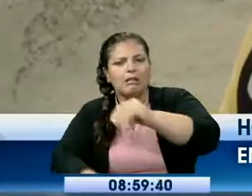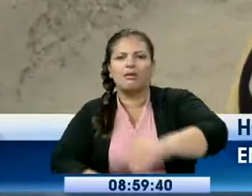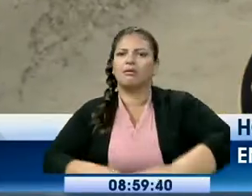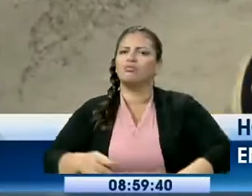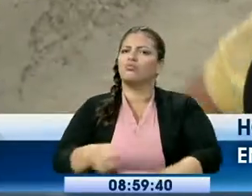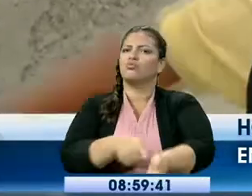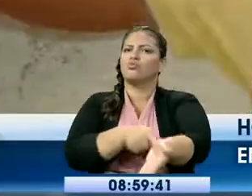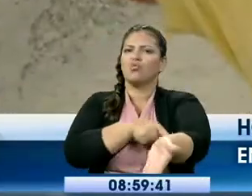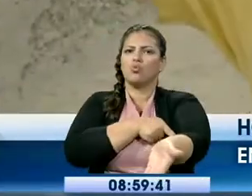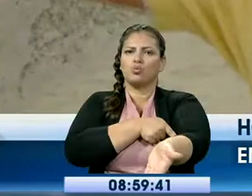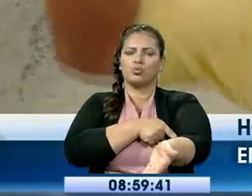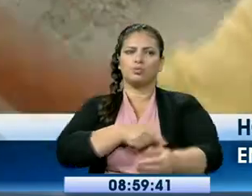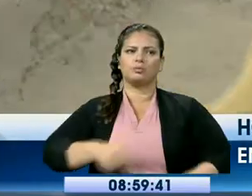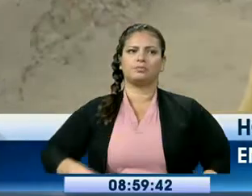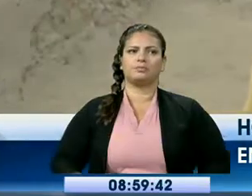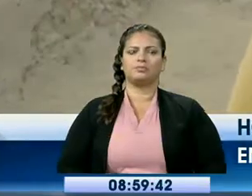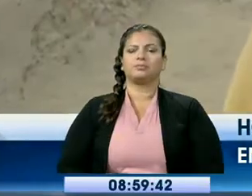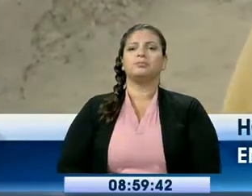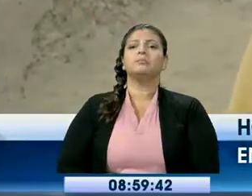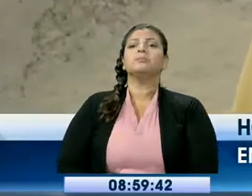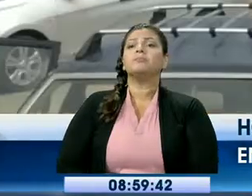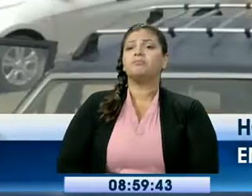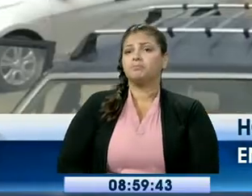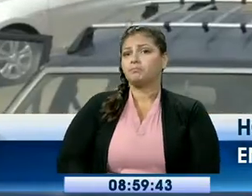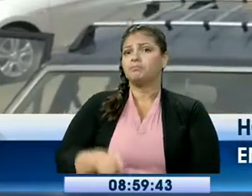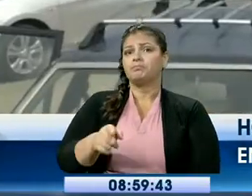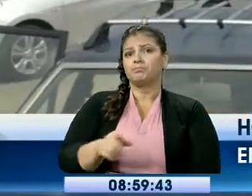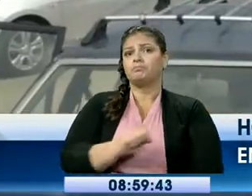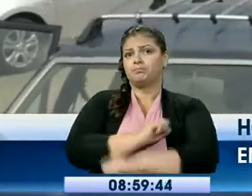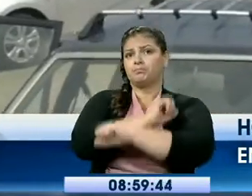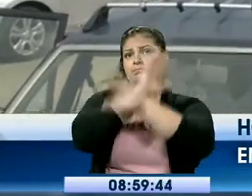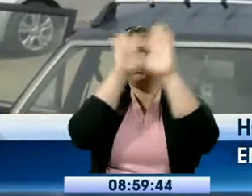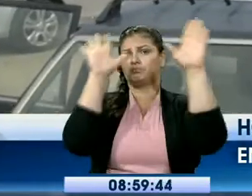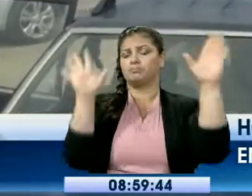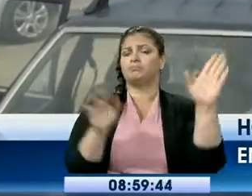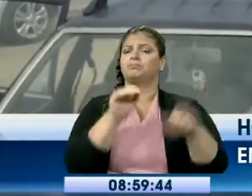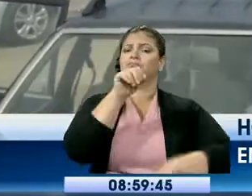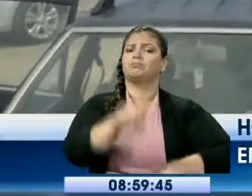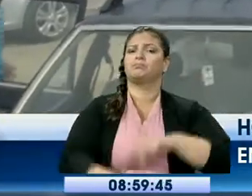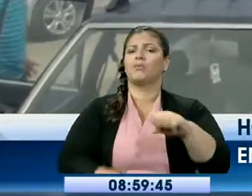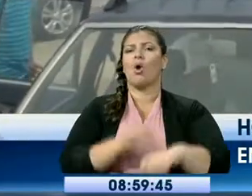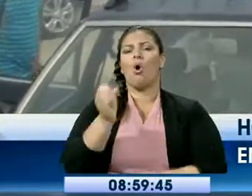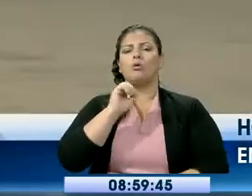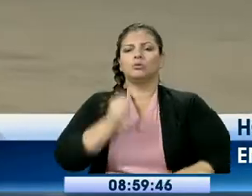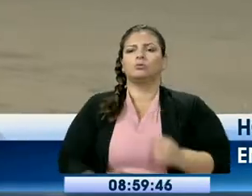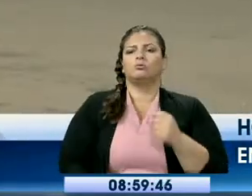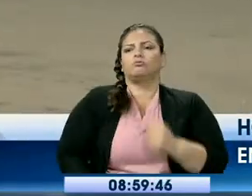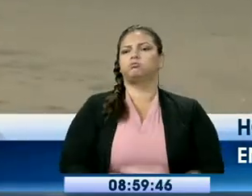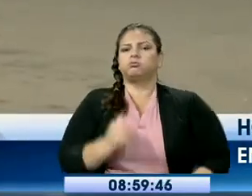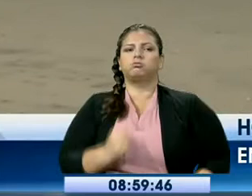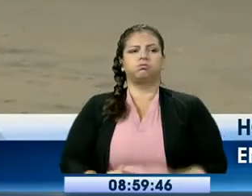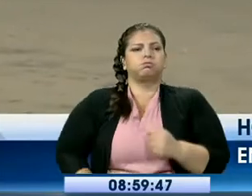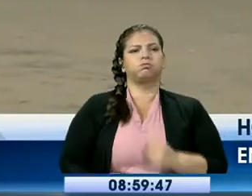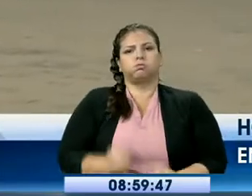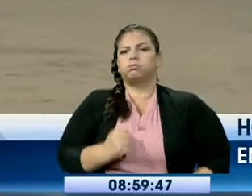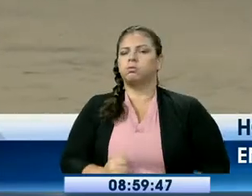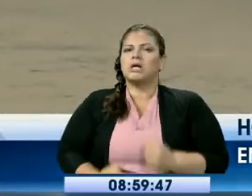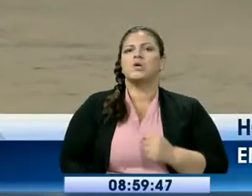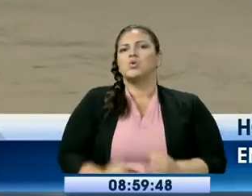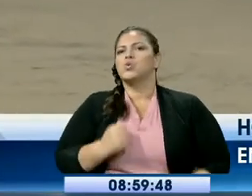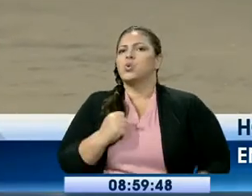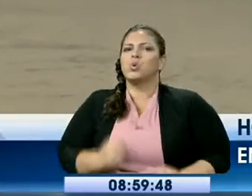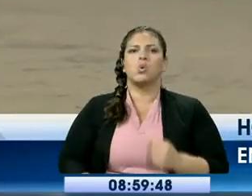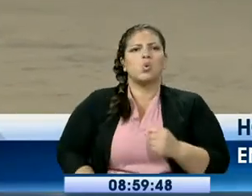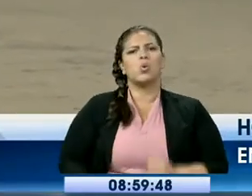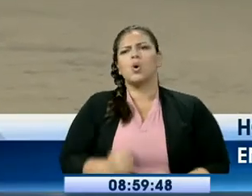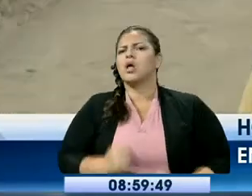mañanas salía a hacer bicicleta, él tenía una bicicleta de carrera. O si no, se ponía a trotar. Yo creo que ha dejado la bicicleta ahí para hacerse trotar, como